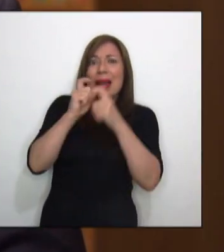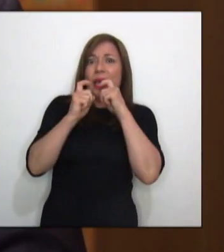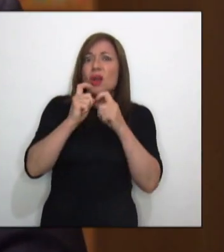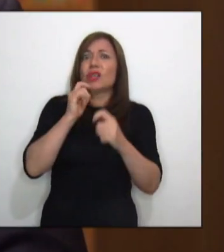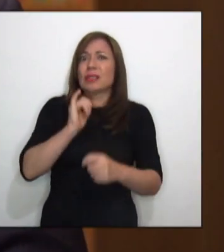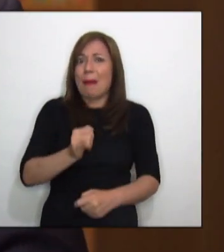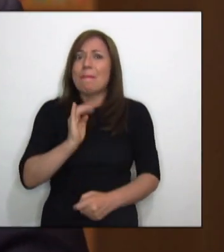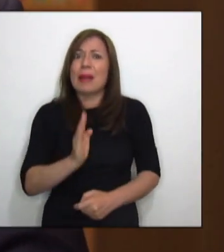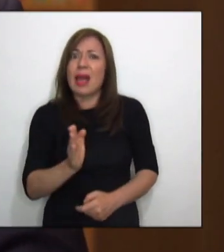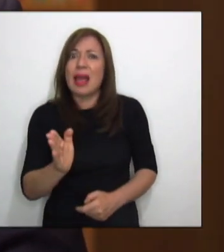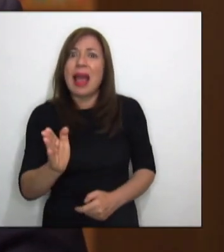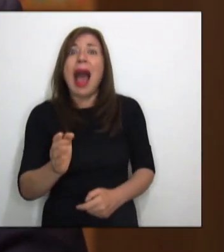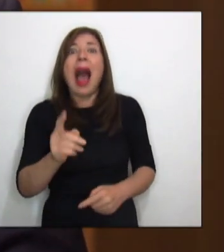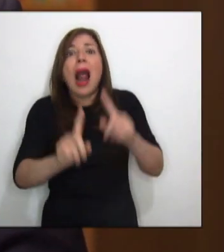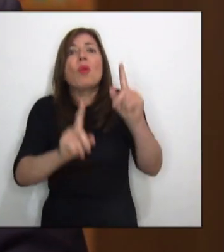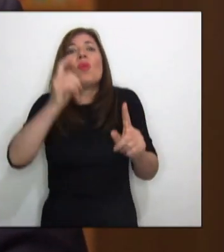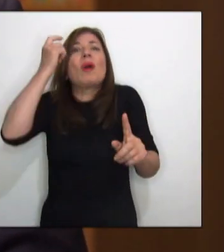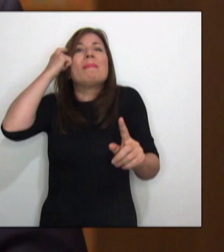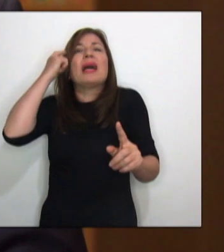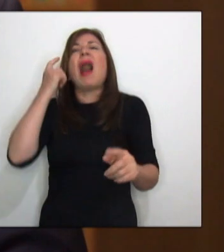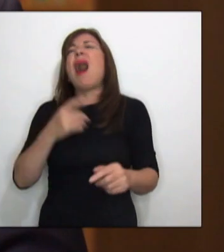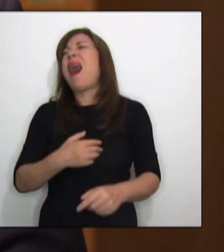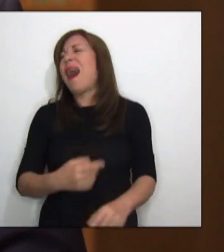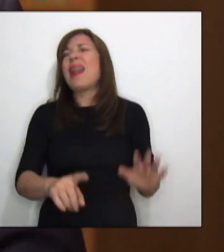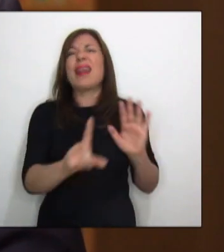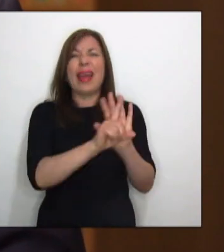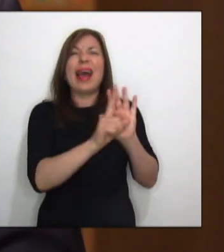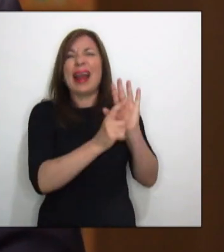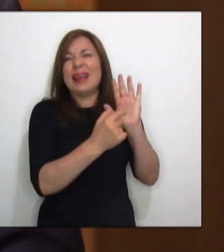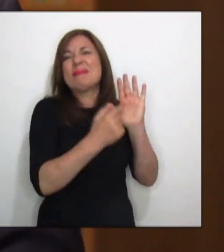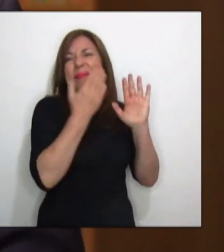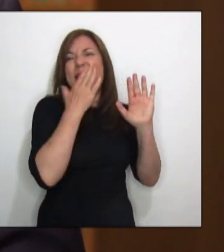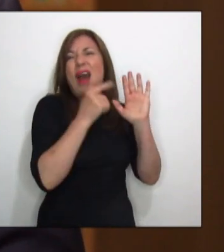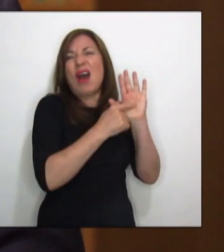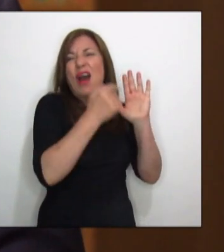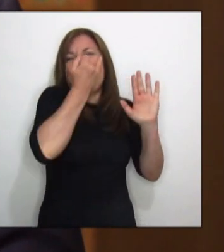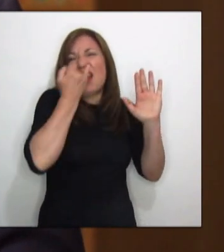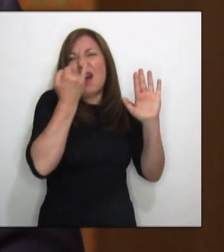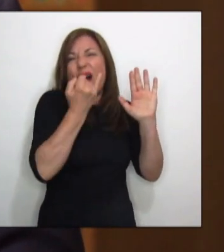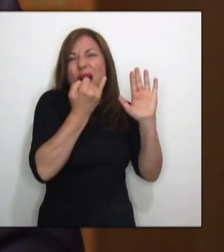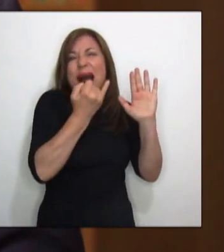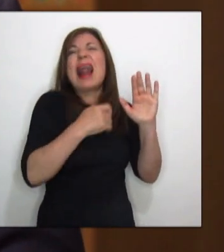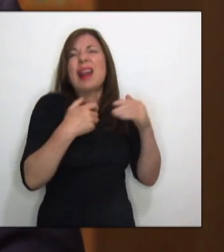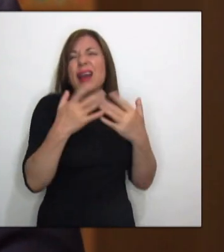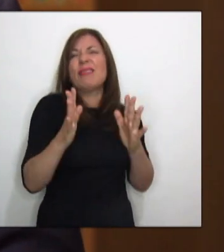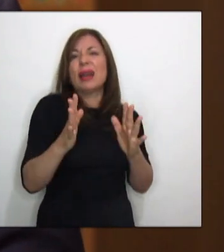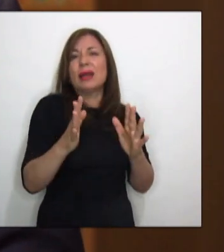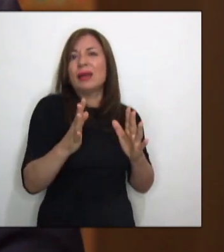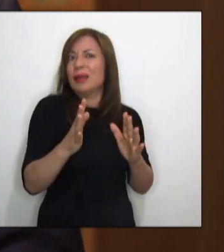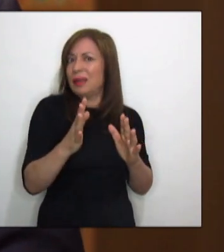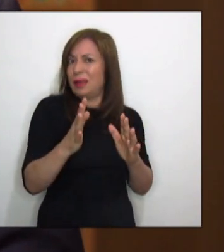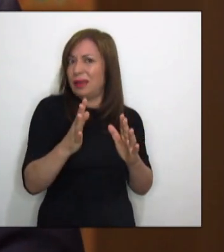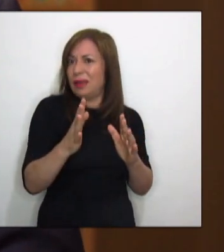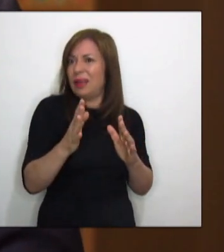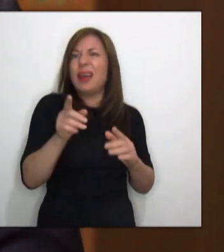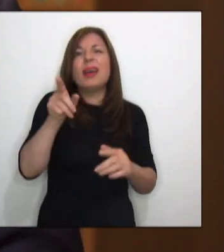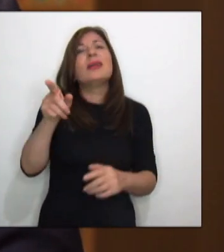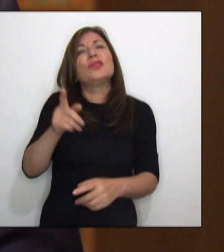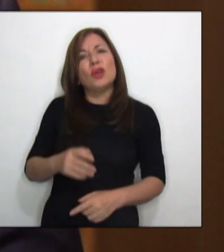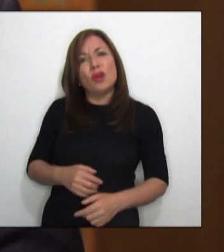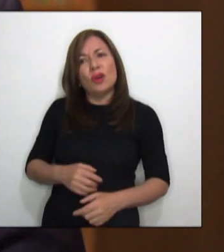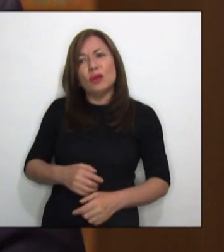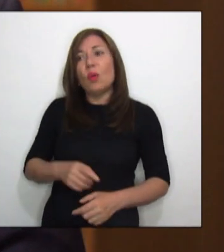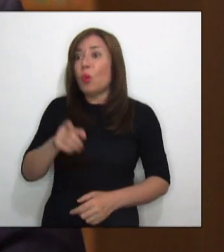permanente. Algunos creen que legalizar la droga es un asunto de libertad. Lo dicen porque ellos nunca han perdido